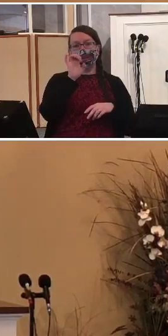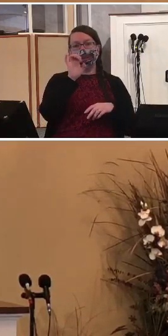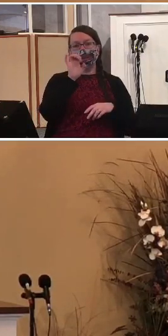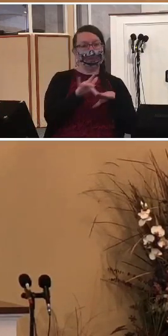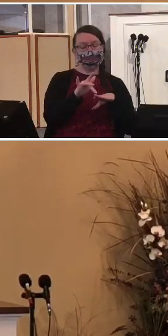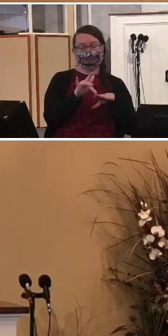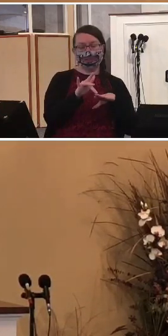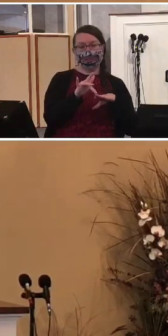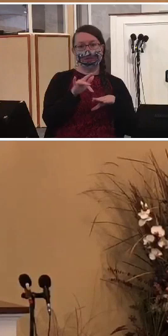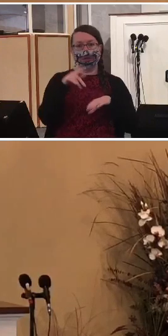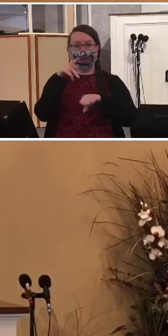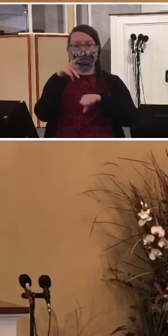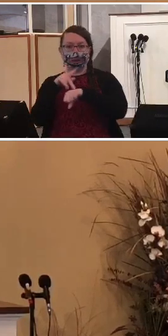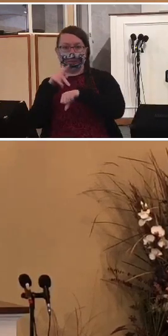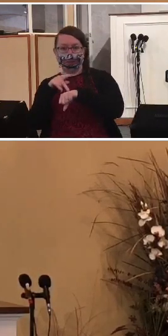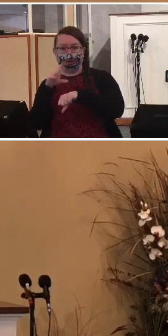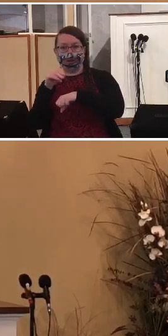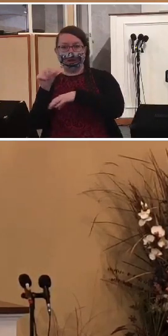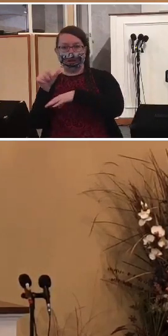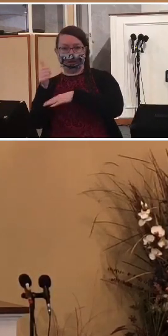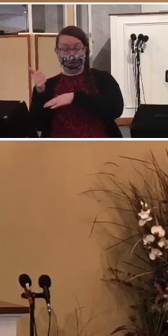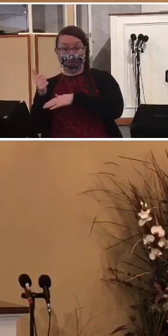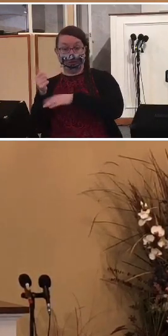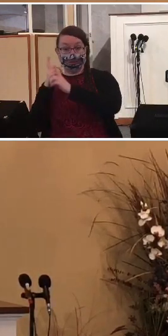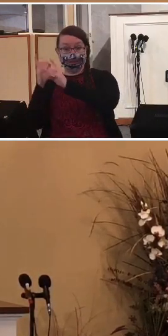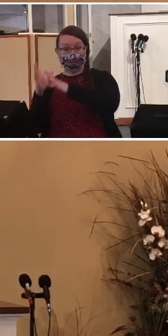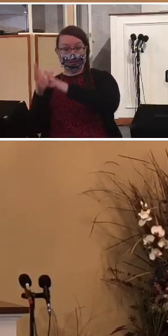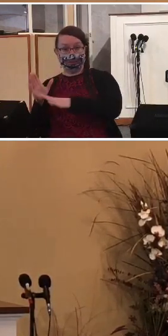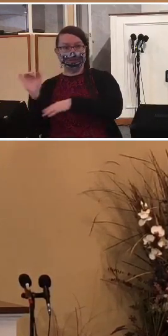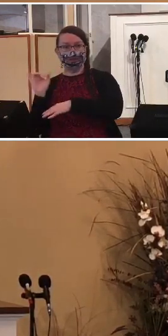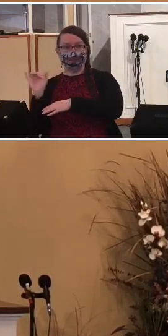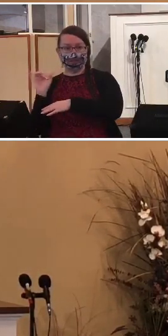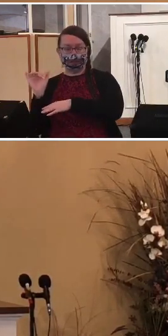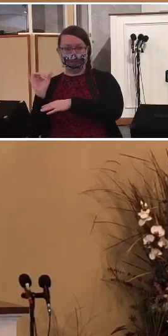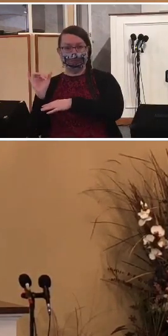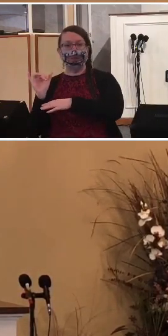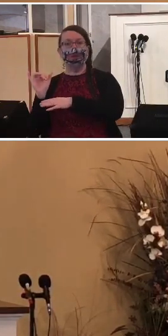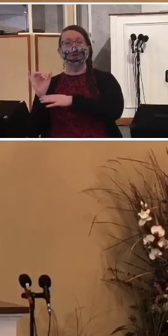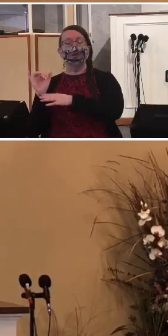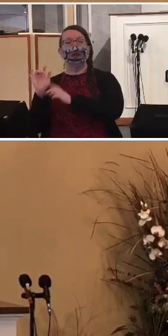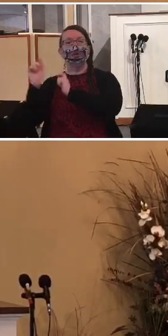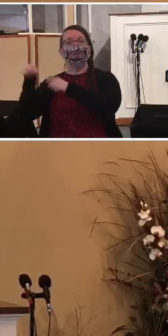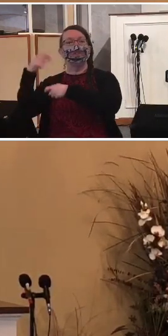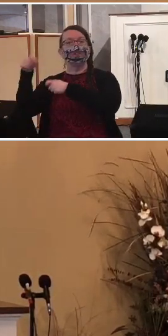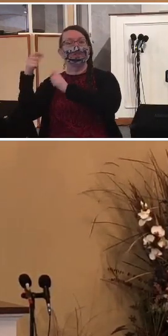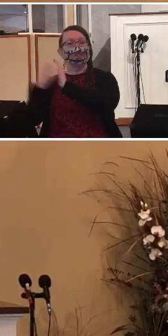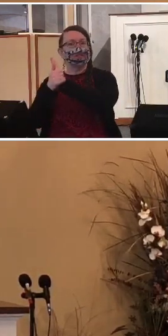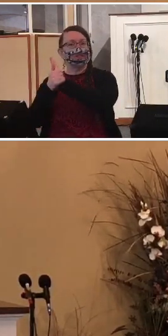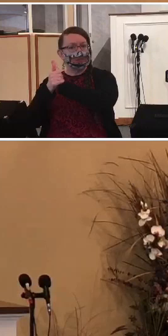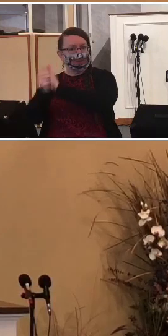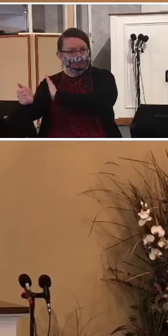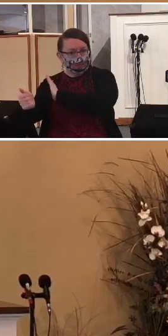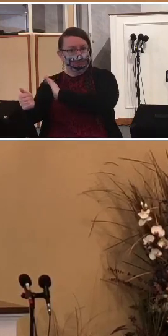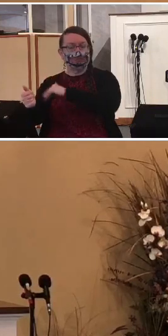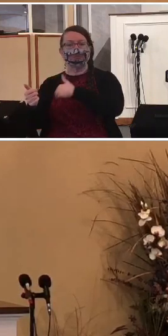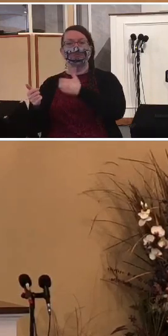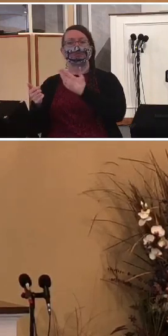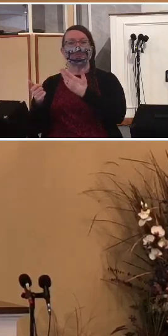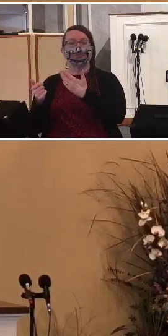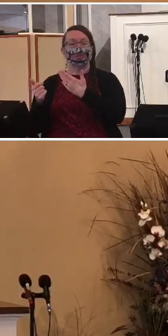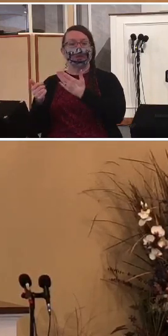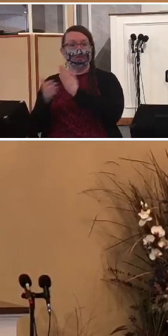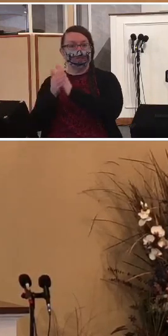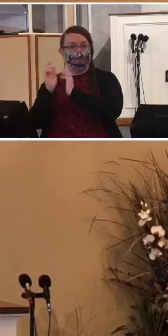Pedro, como el otro, era otro con experiencia de pescadores. Él sabía dónde pescar,